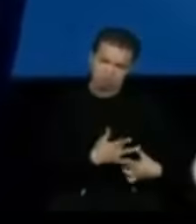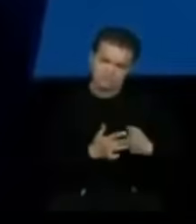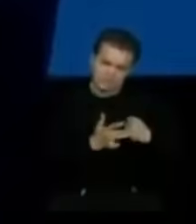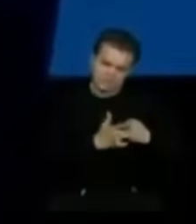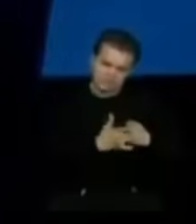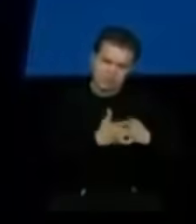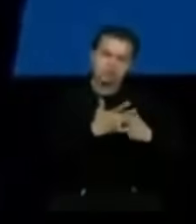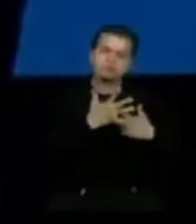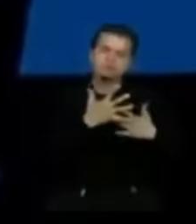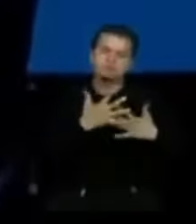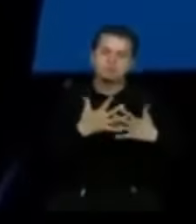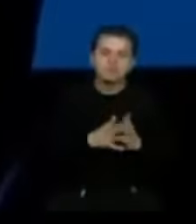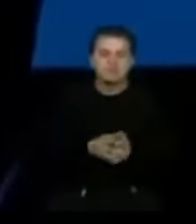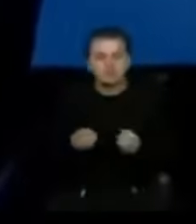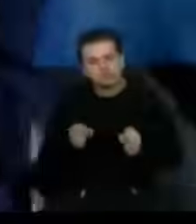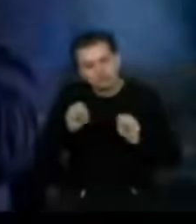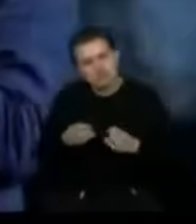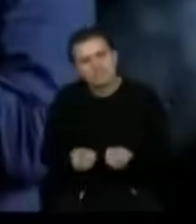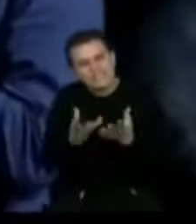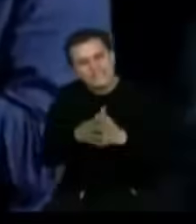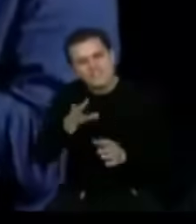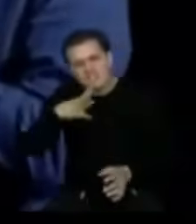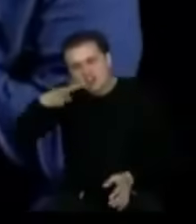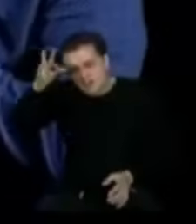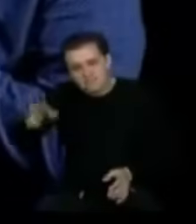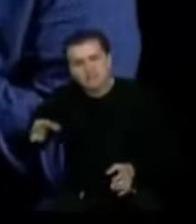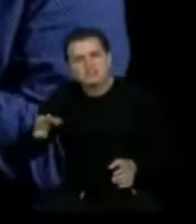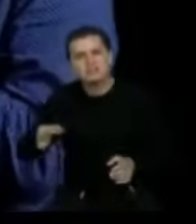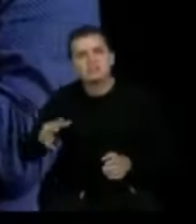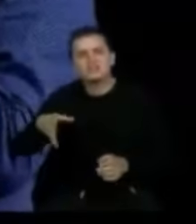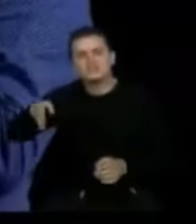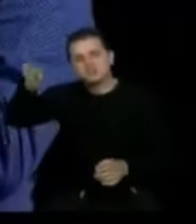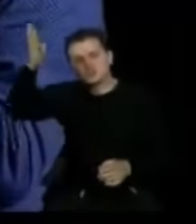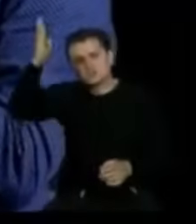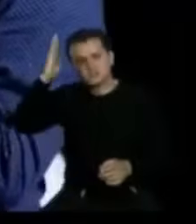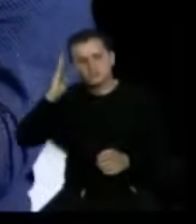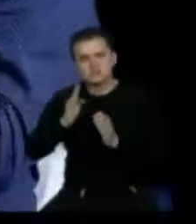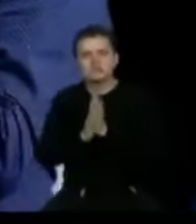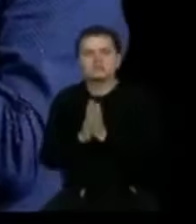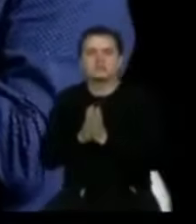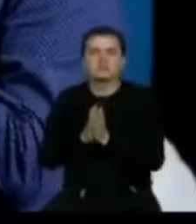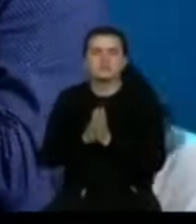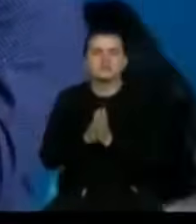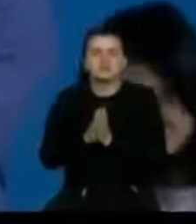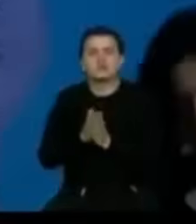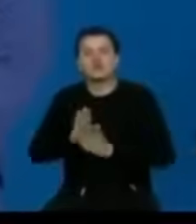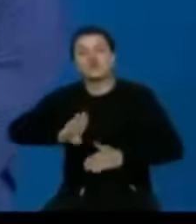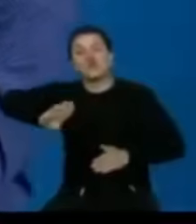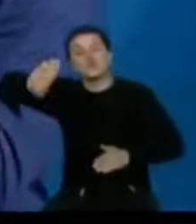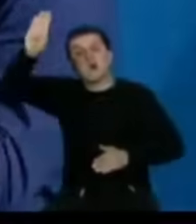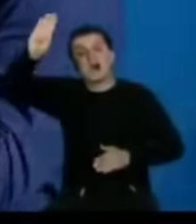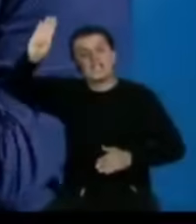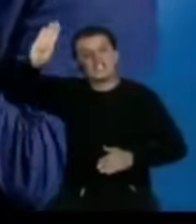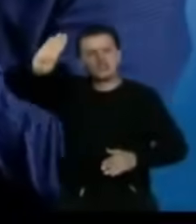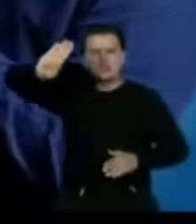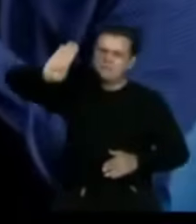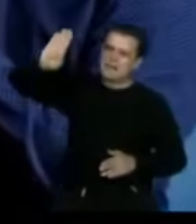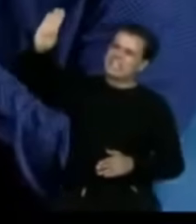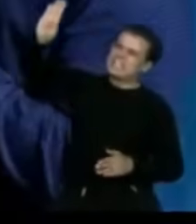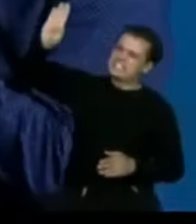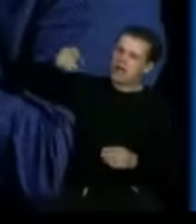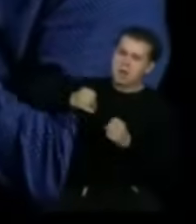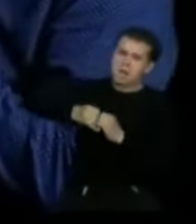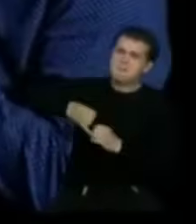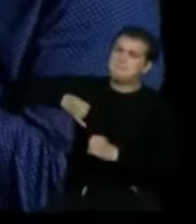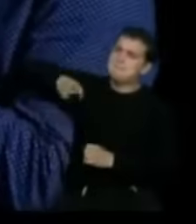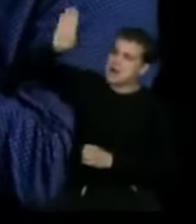que tú puedas recibir la verdad de Dios. Con tu mano levantada bien en alto, quiero que